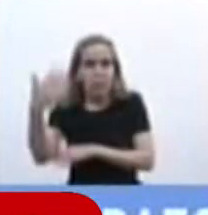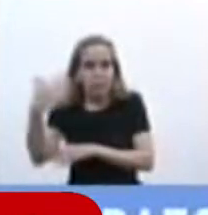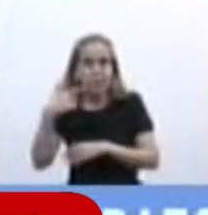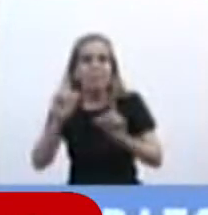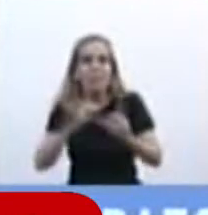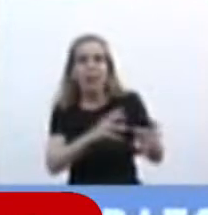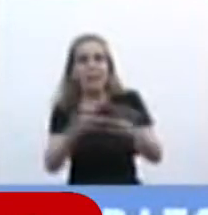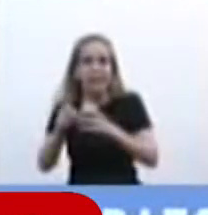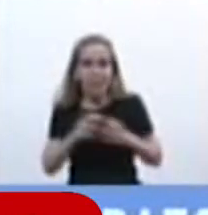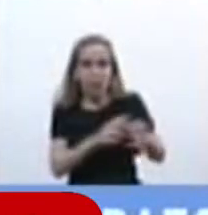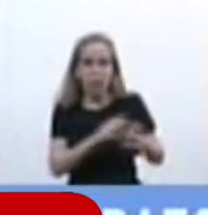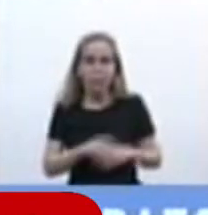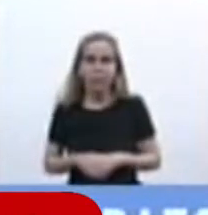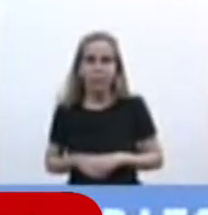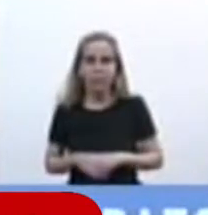debate.